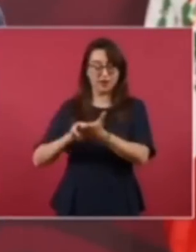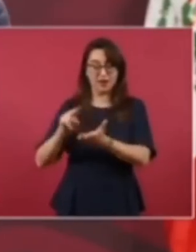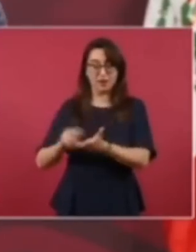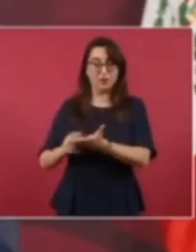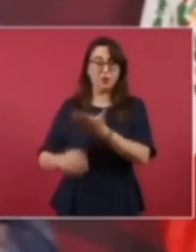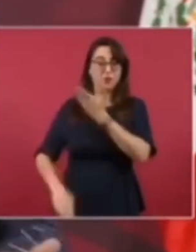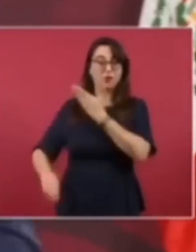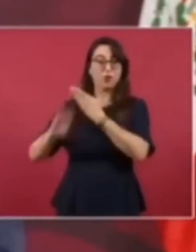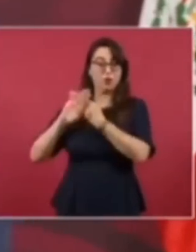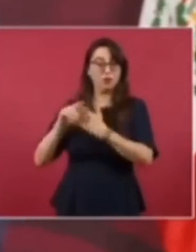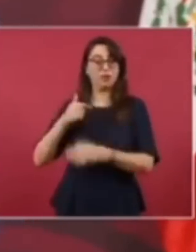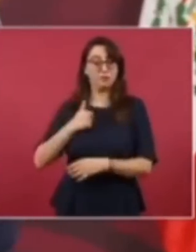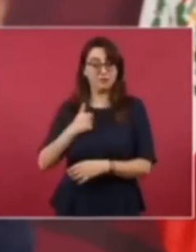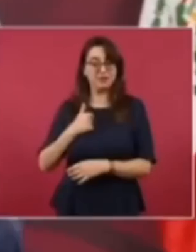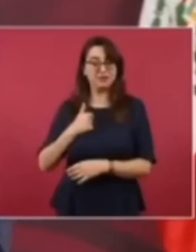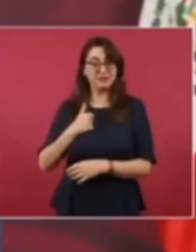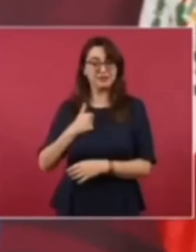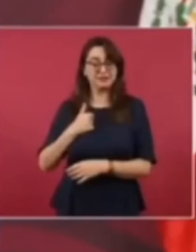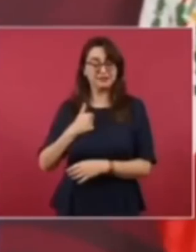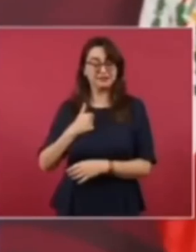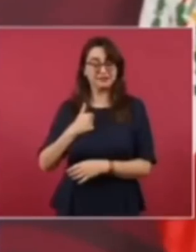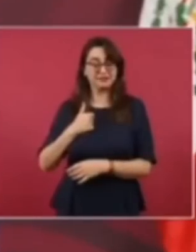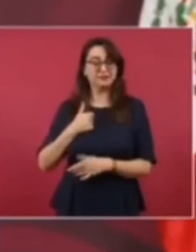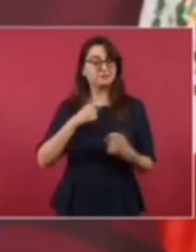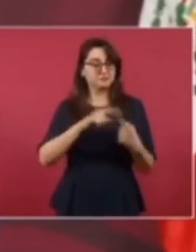No, los del PAN, todos.